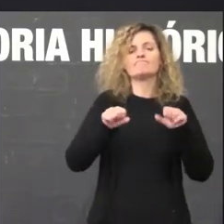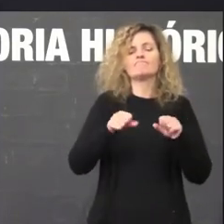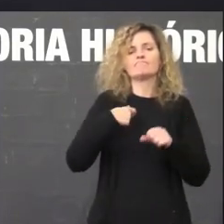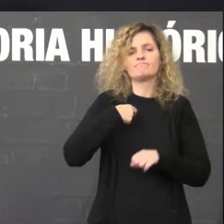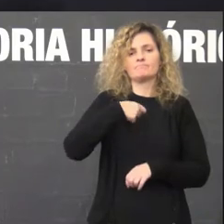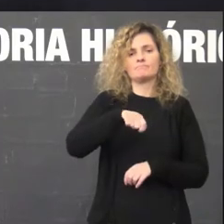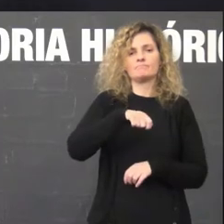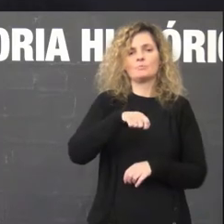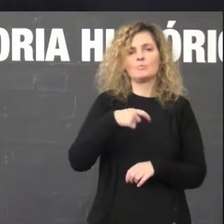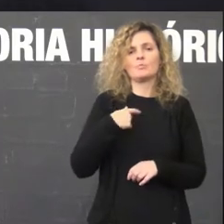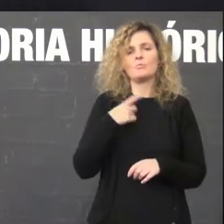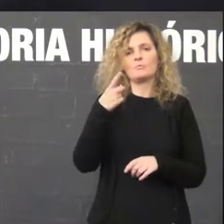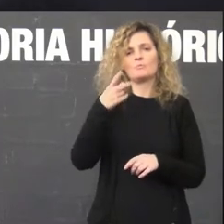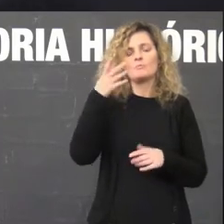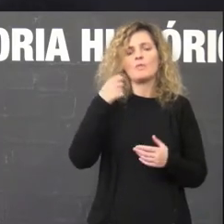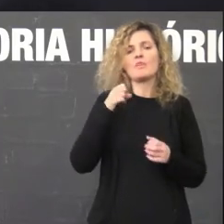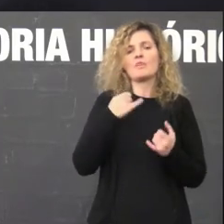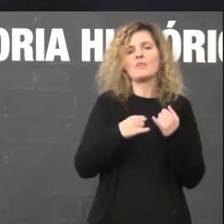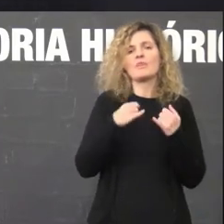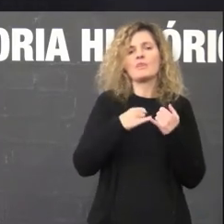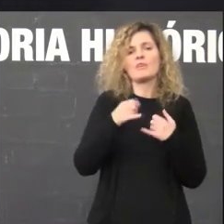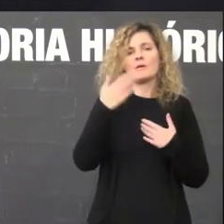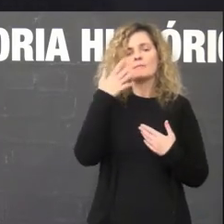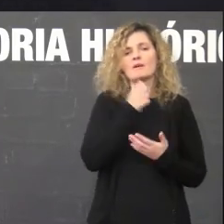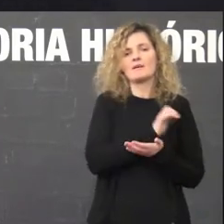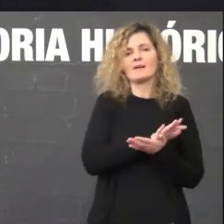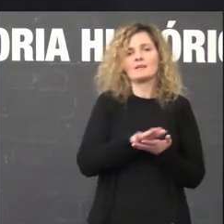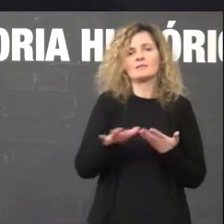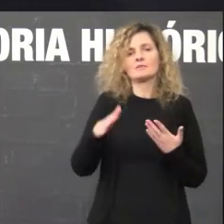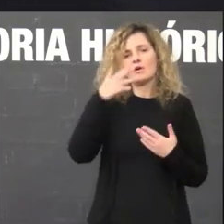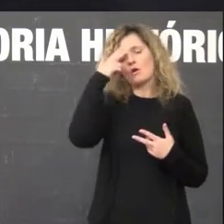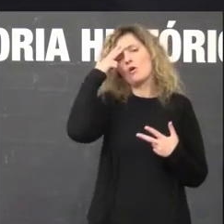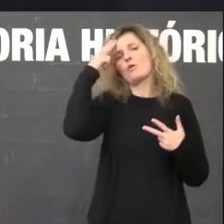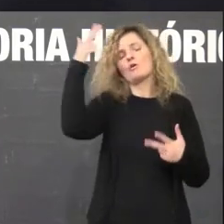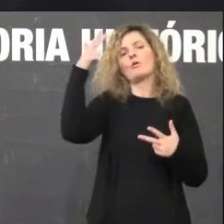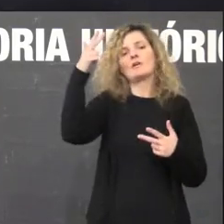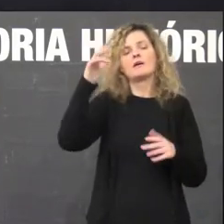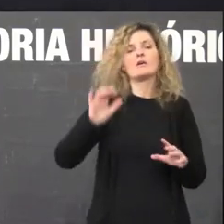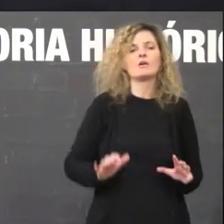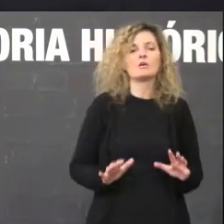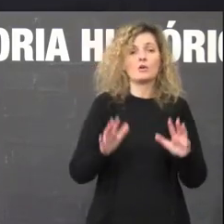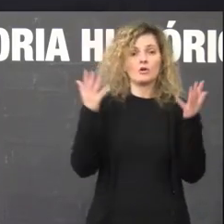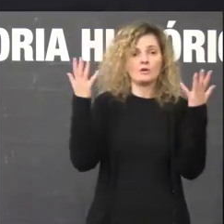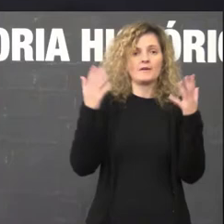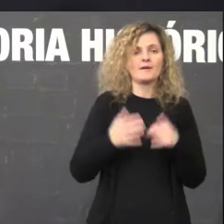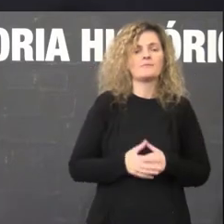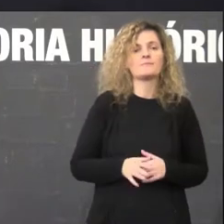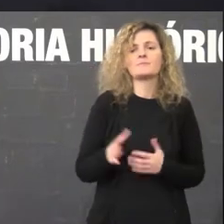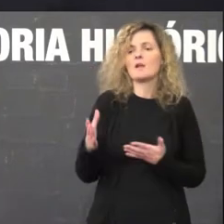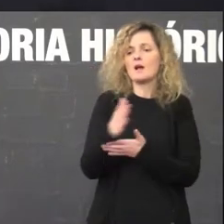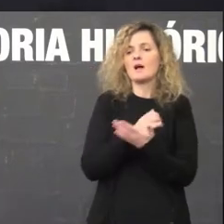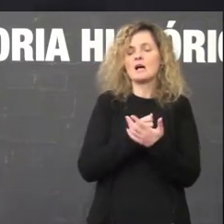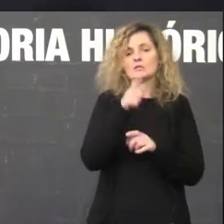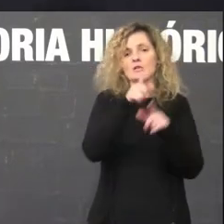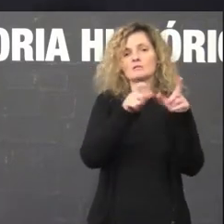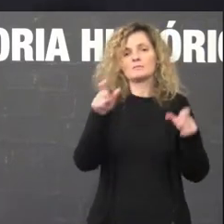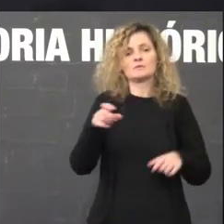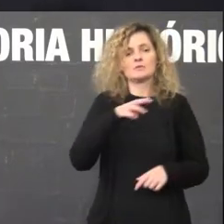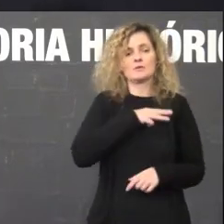presidente unha impagable deuda de gratitud. Honor e gloria a todos aqueles